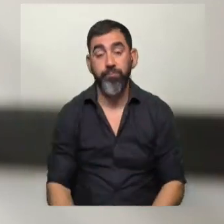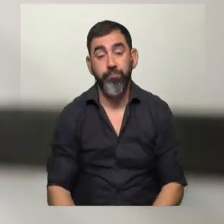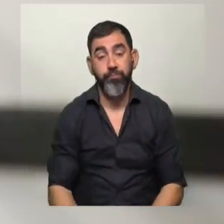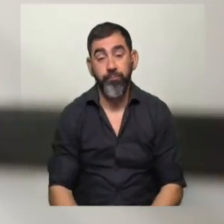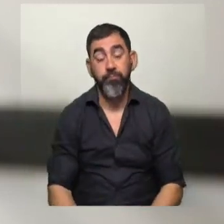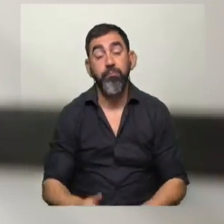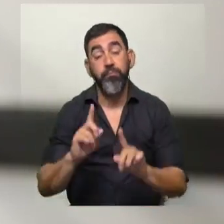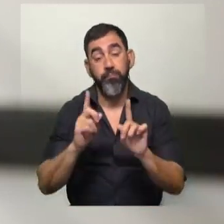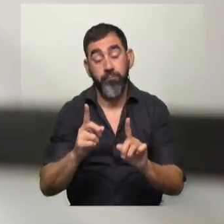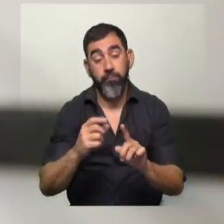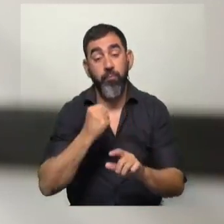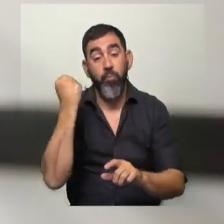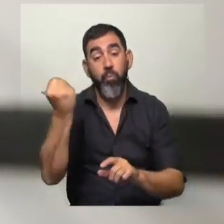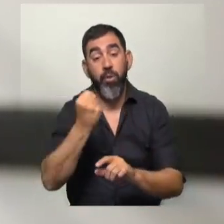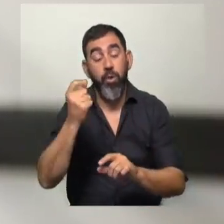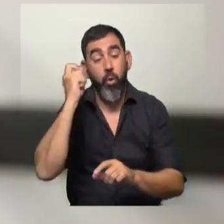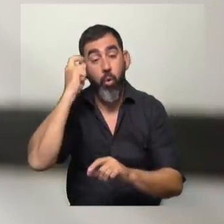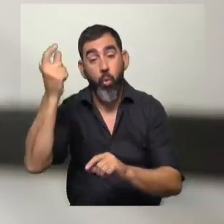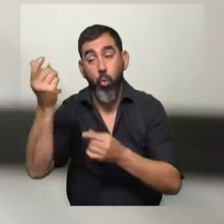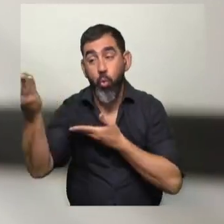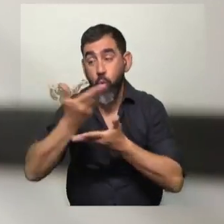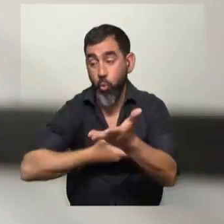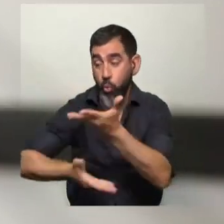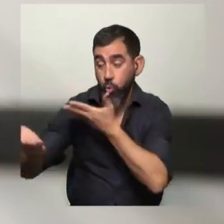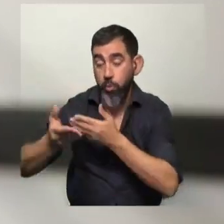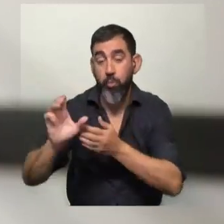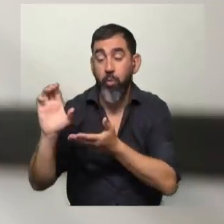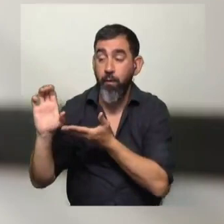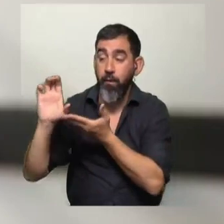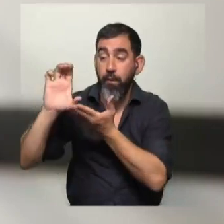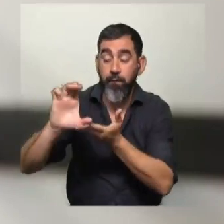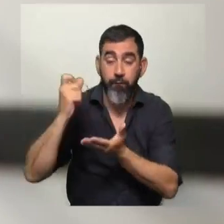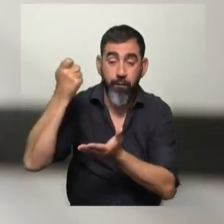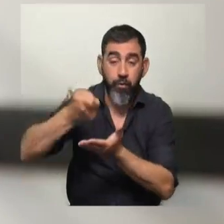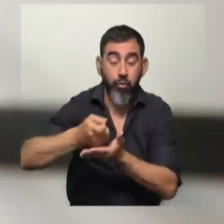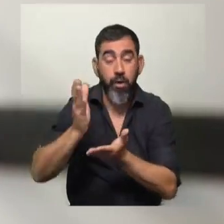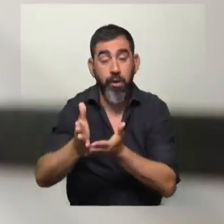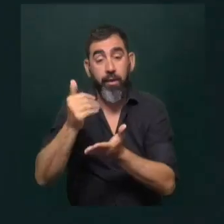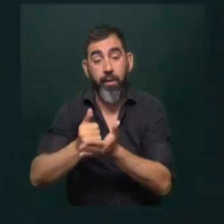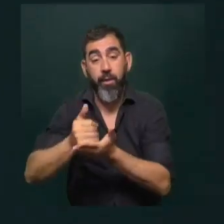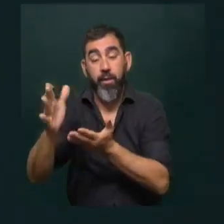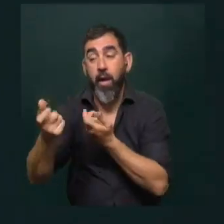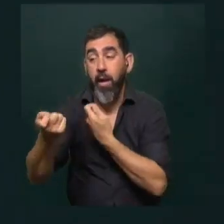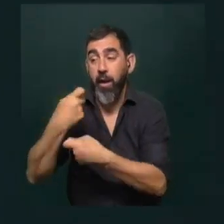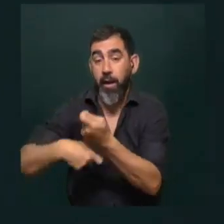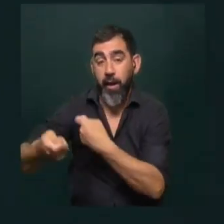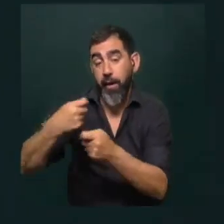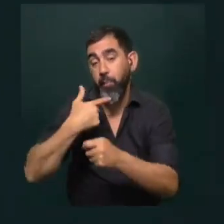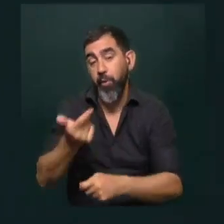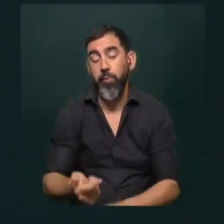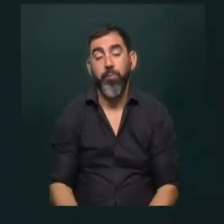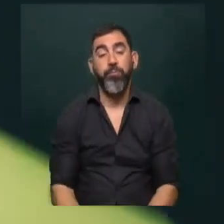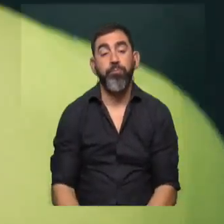es un indicador de los flujos de conocimiento asociados a inversiones extranjeras, asociados a comercio.